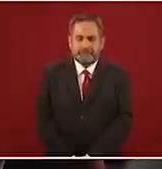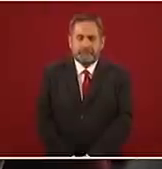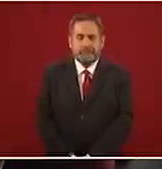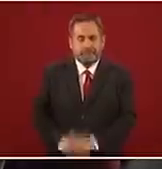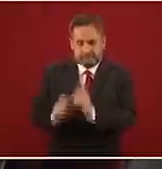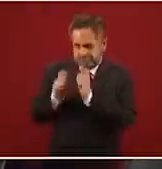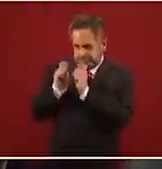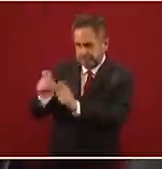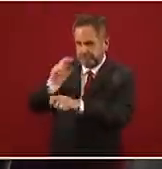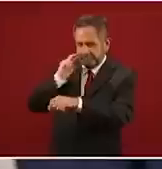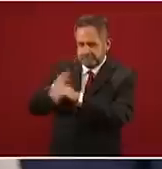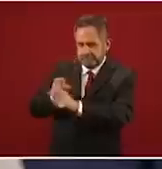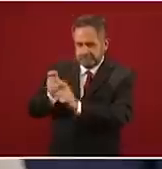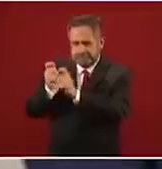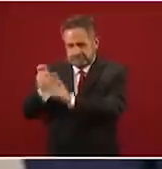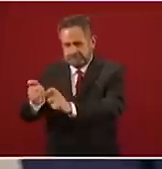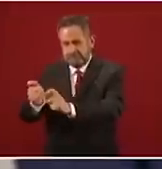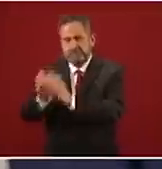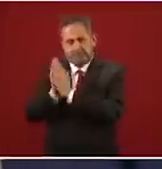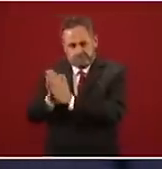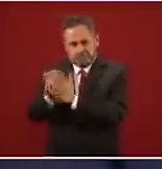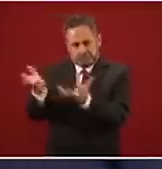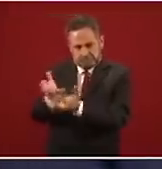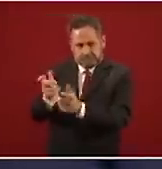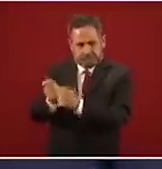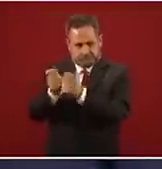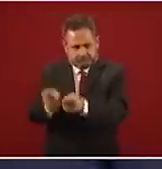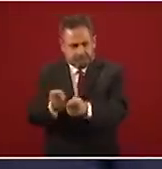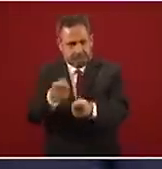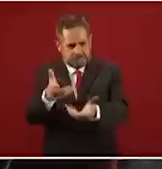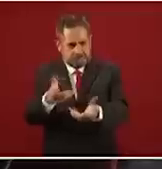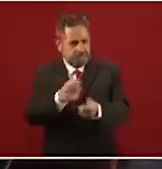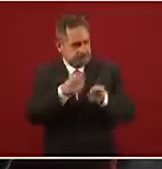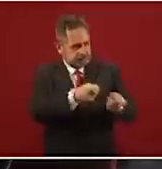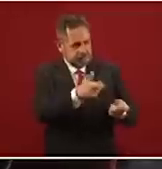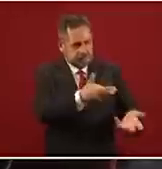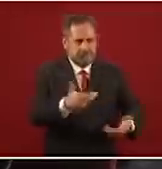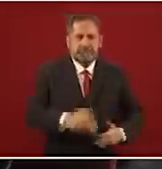encargos, no son cargos, son encargos.